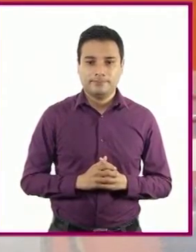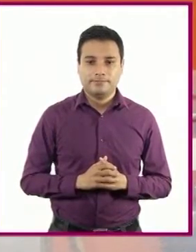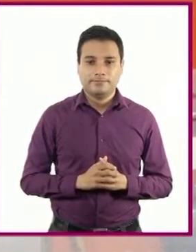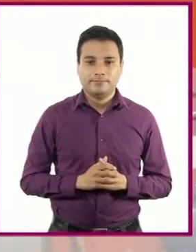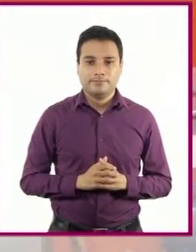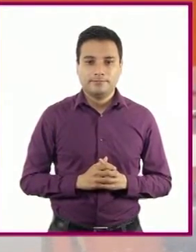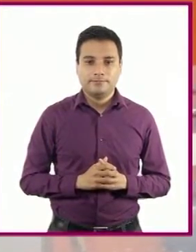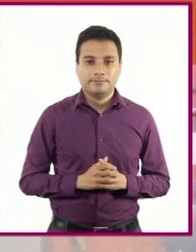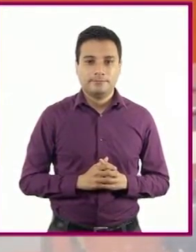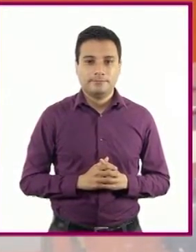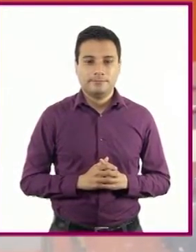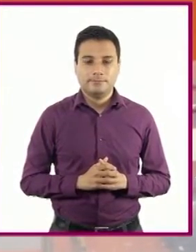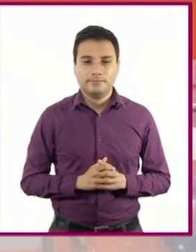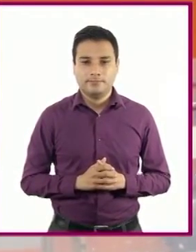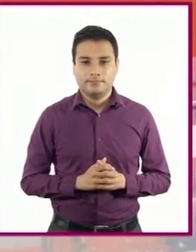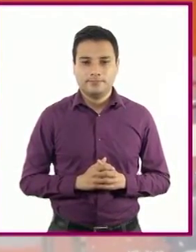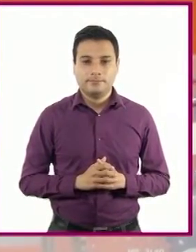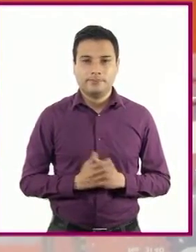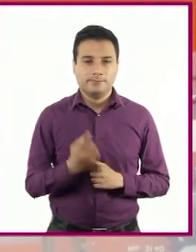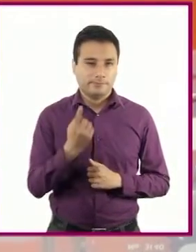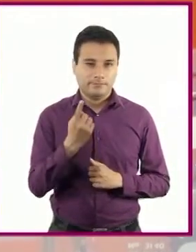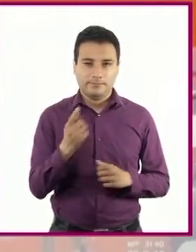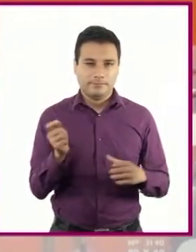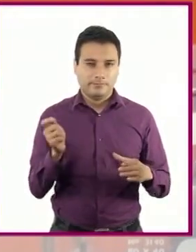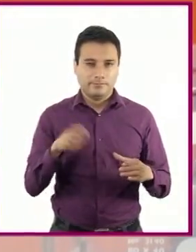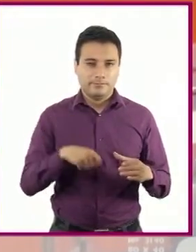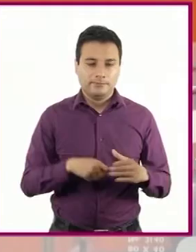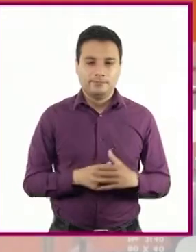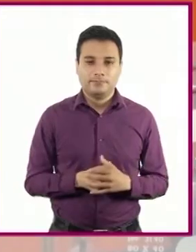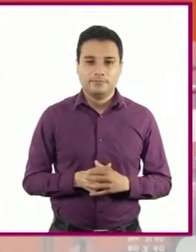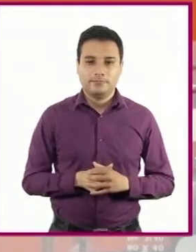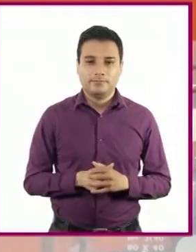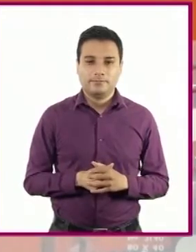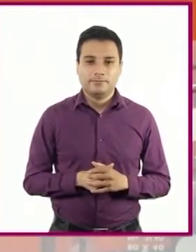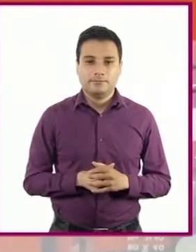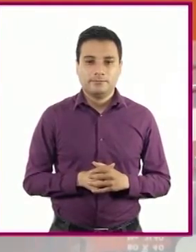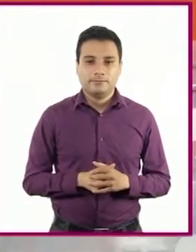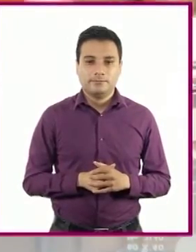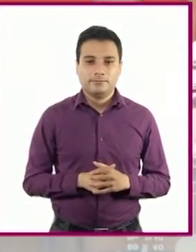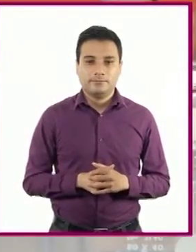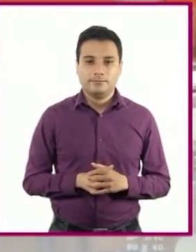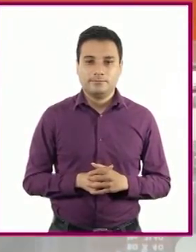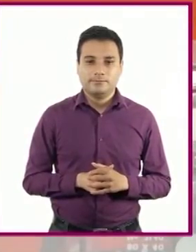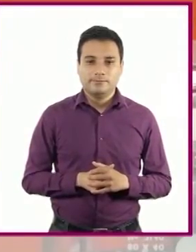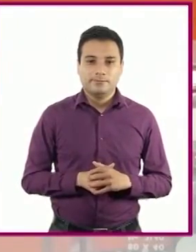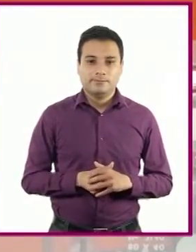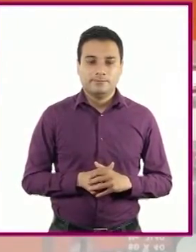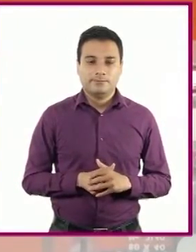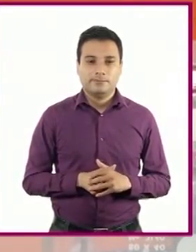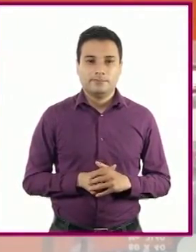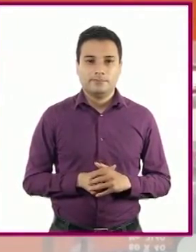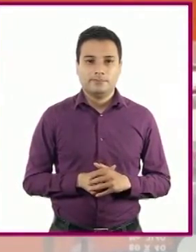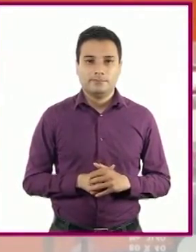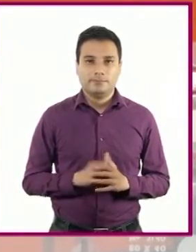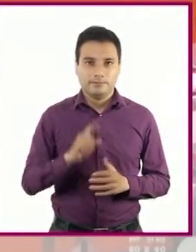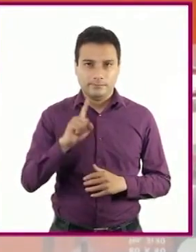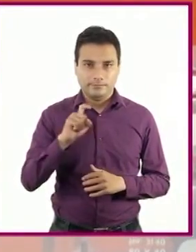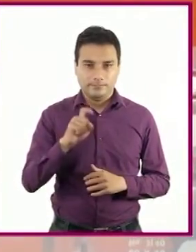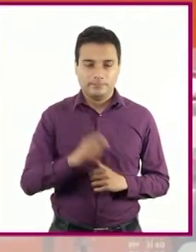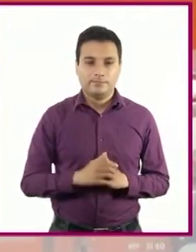Agregamos una cucharadita de bicarbonato de sodio. Agregaremos